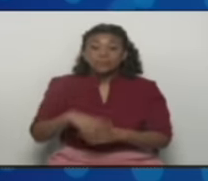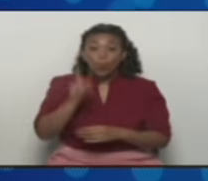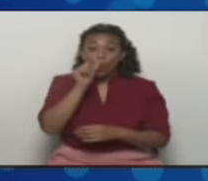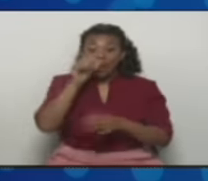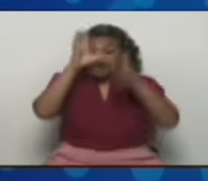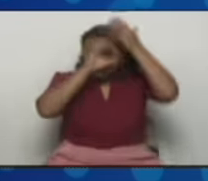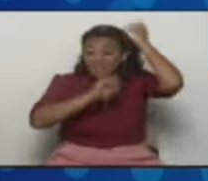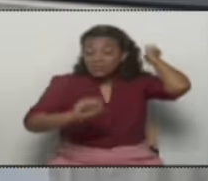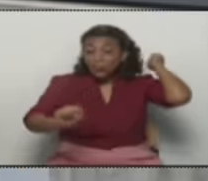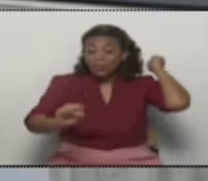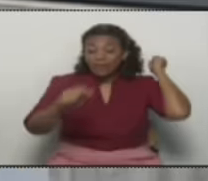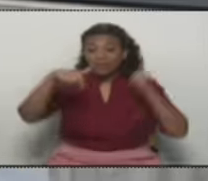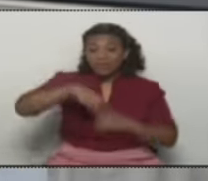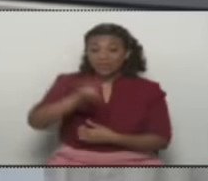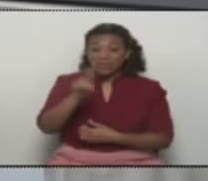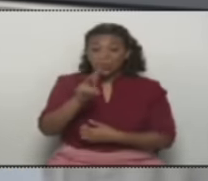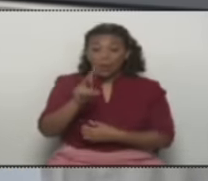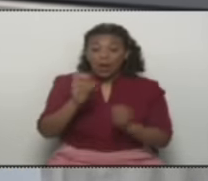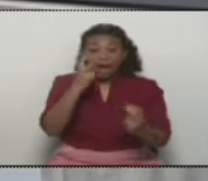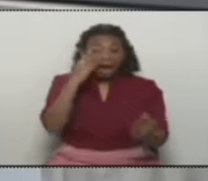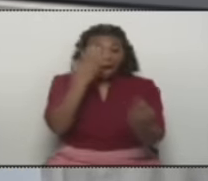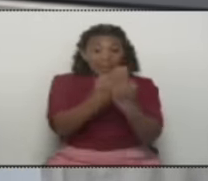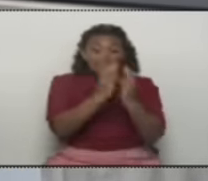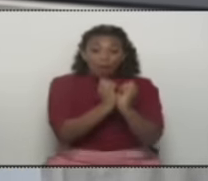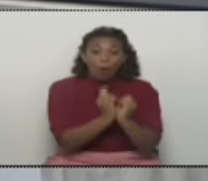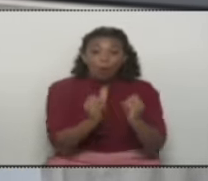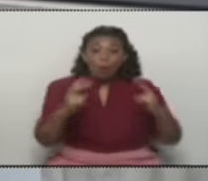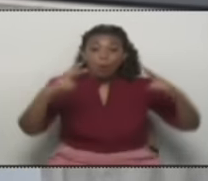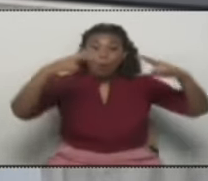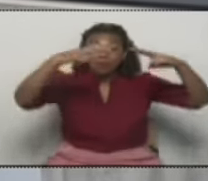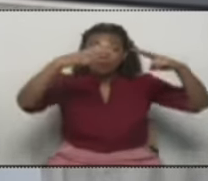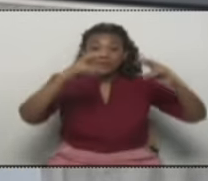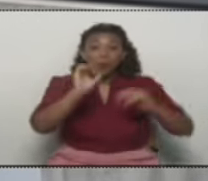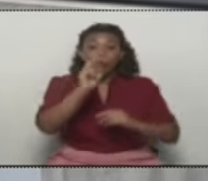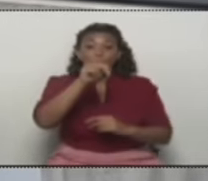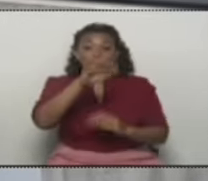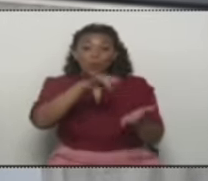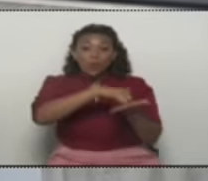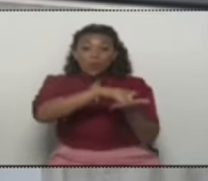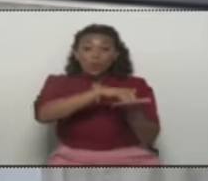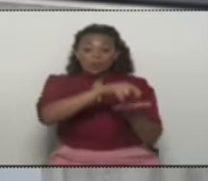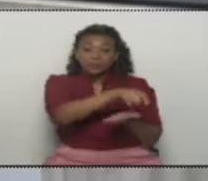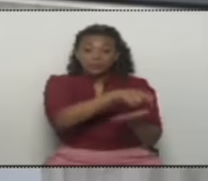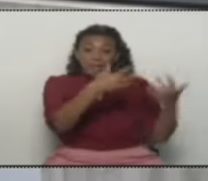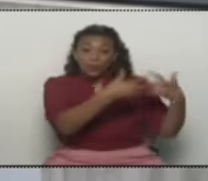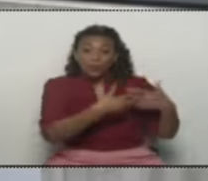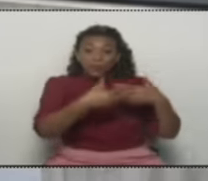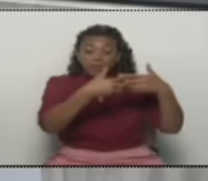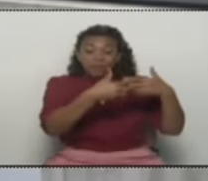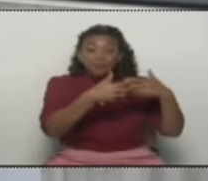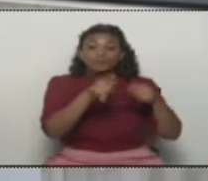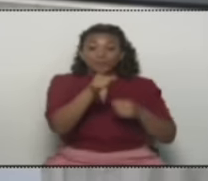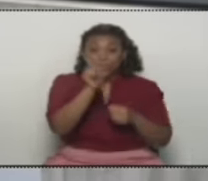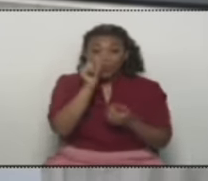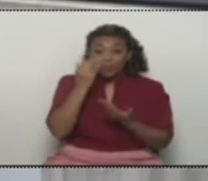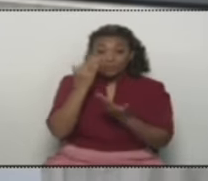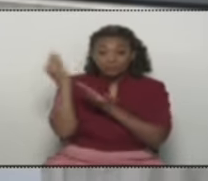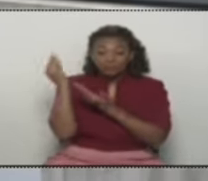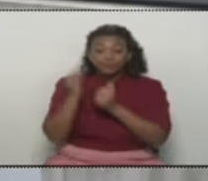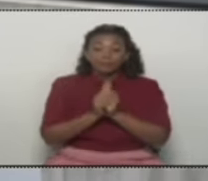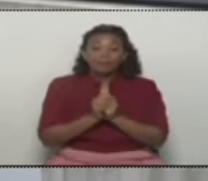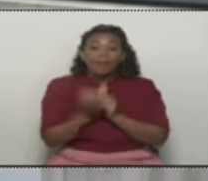embajador de la República Bolivariana de Venezuela ante la Organización de Naciones Unidas en Nueva York y